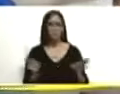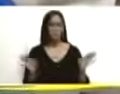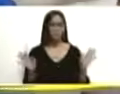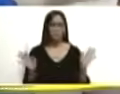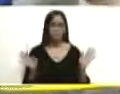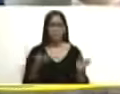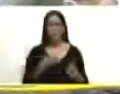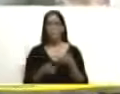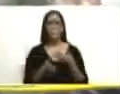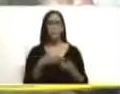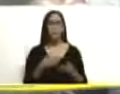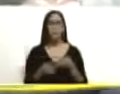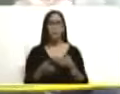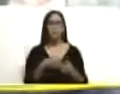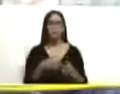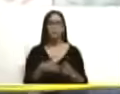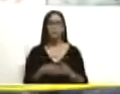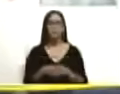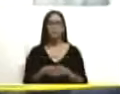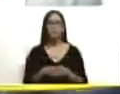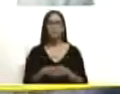no importaba, ¿ves?